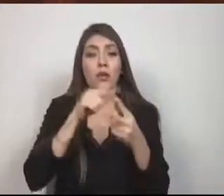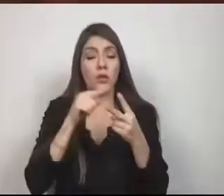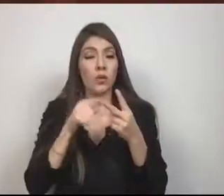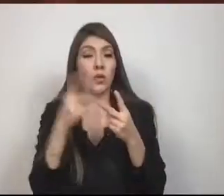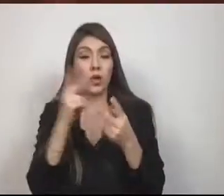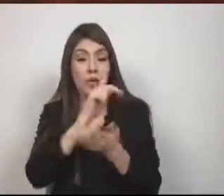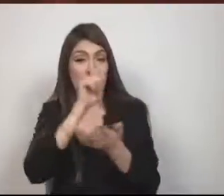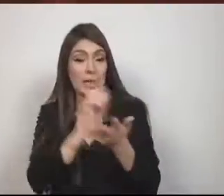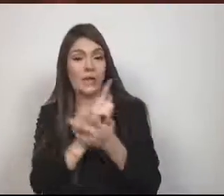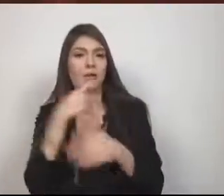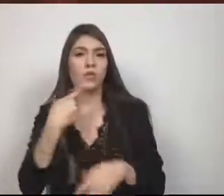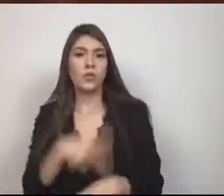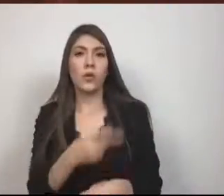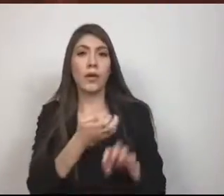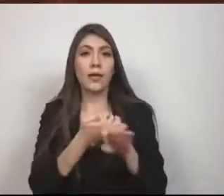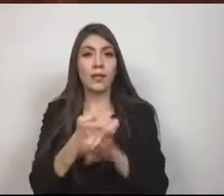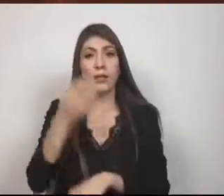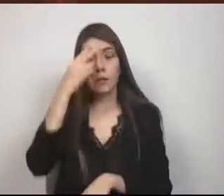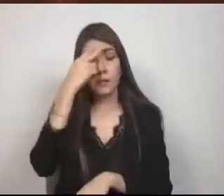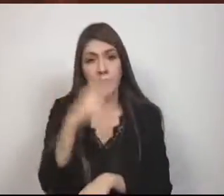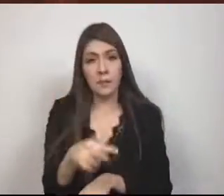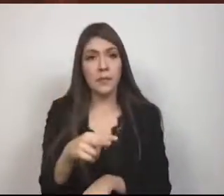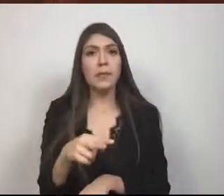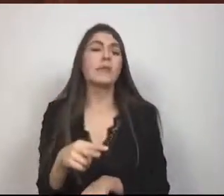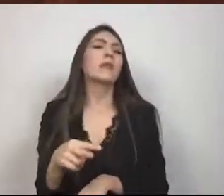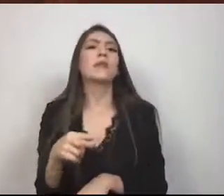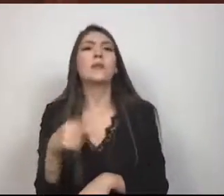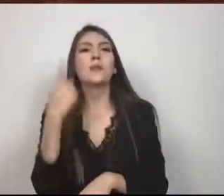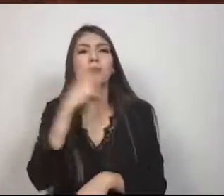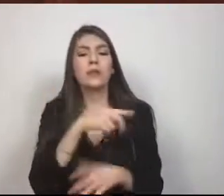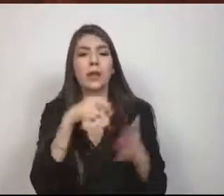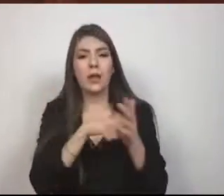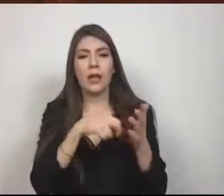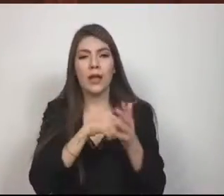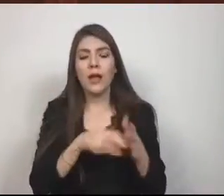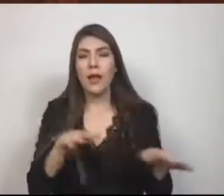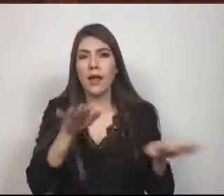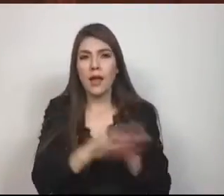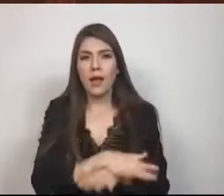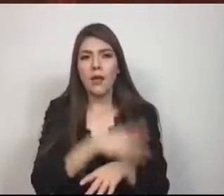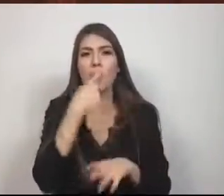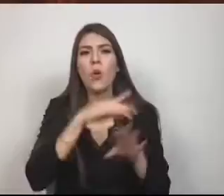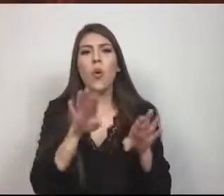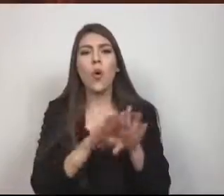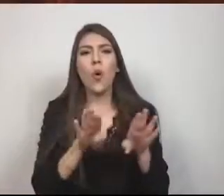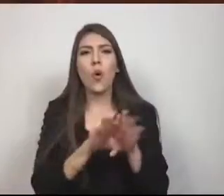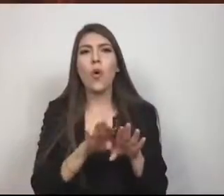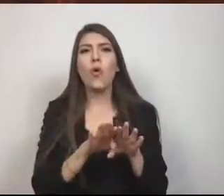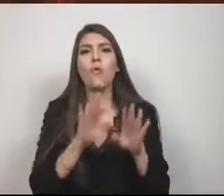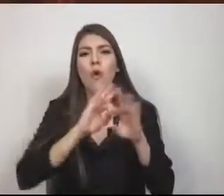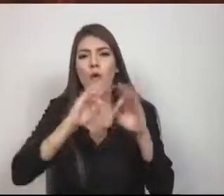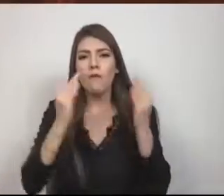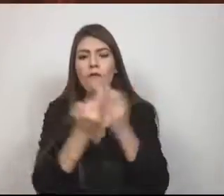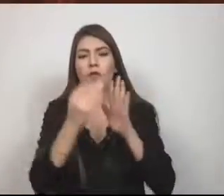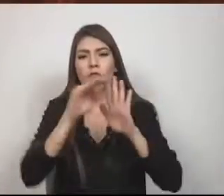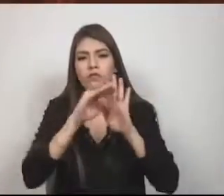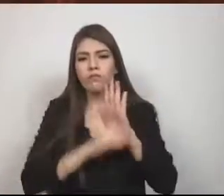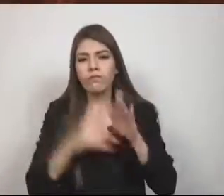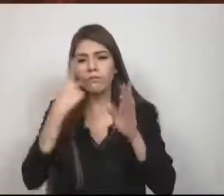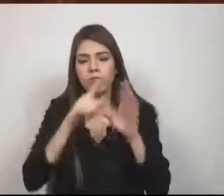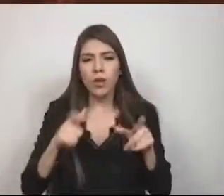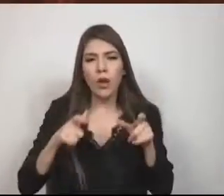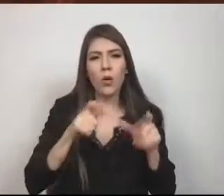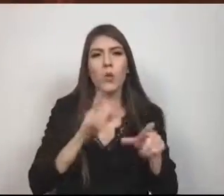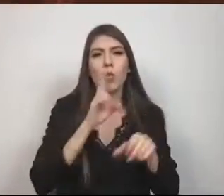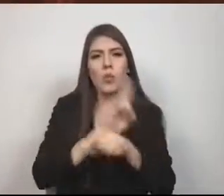armonizar y homologar sus disposiciones. Y en las materias de órdenes de protección, violencia digital y mediática,